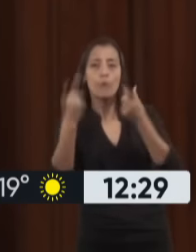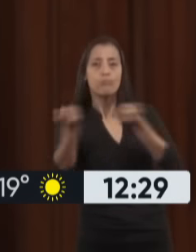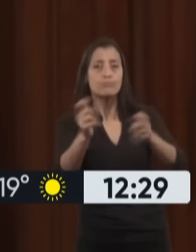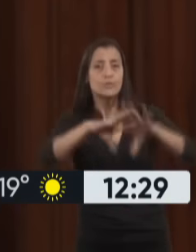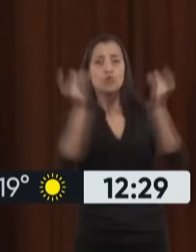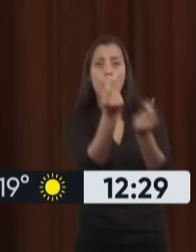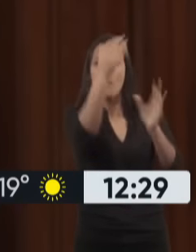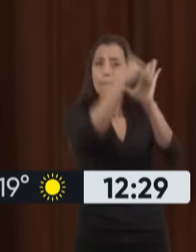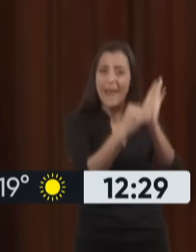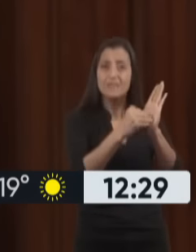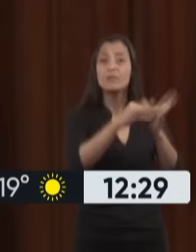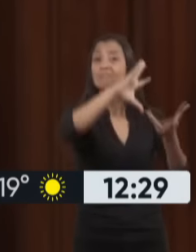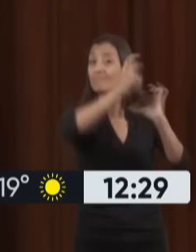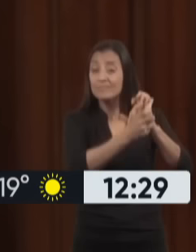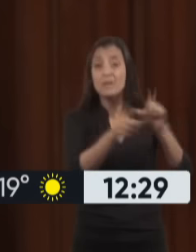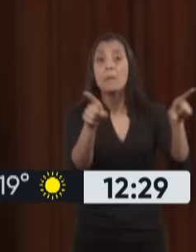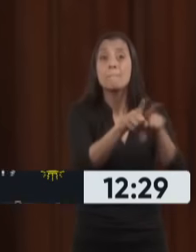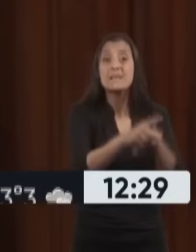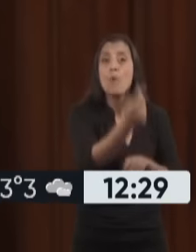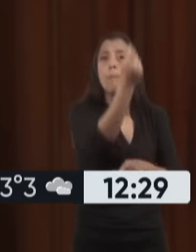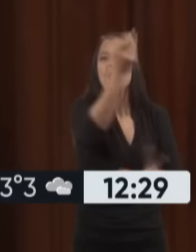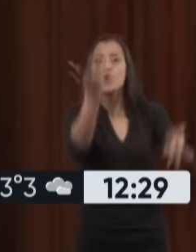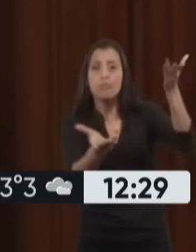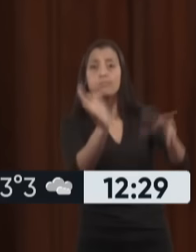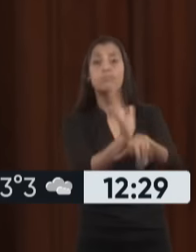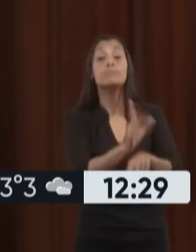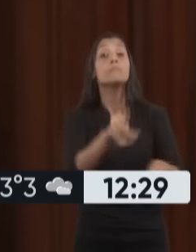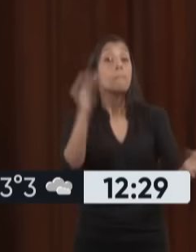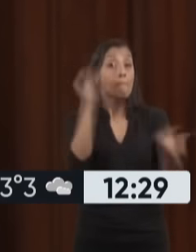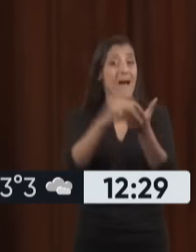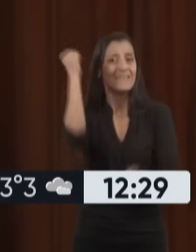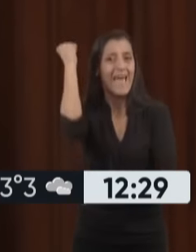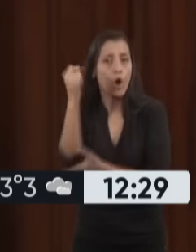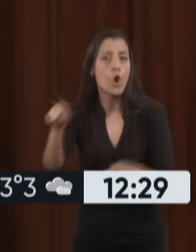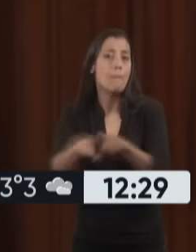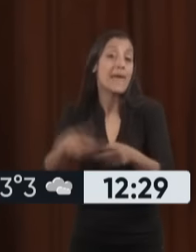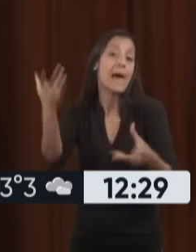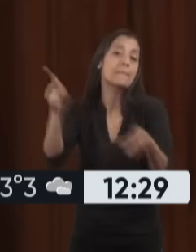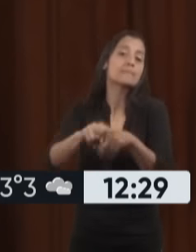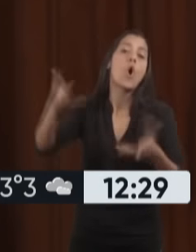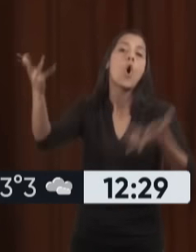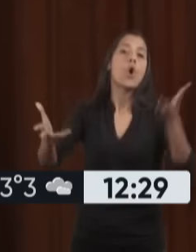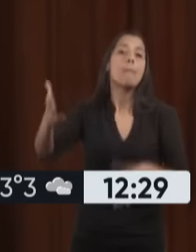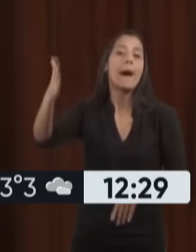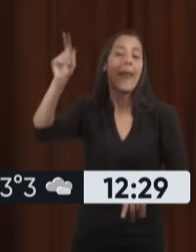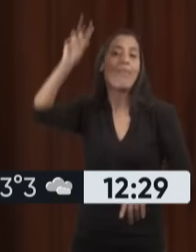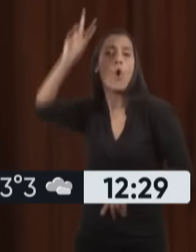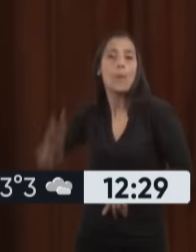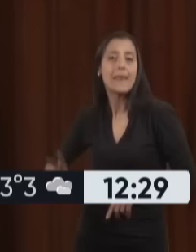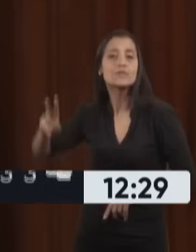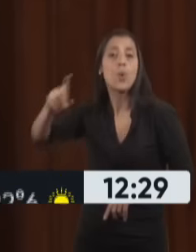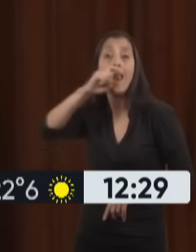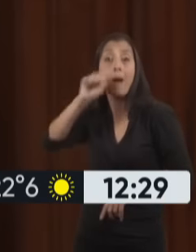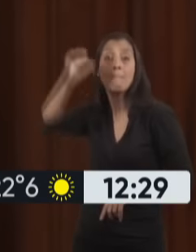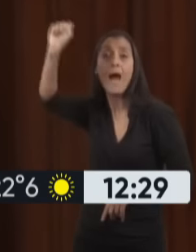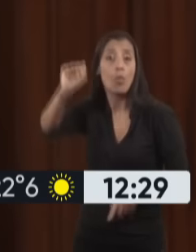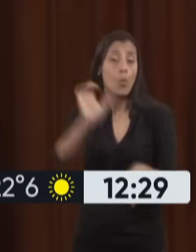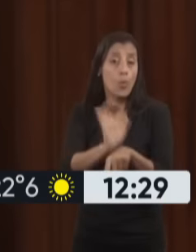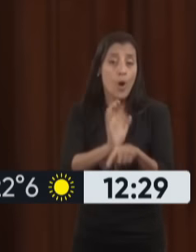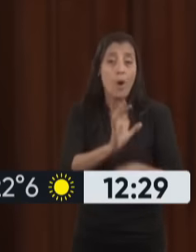y destrozar los precios relativos de la economía, y en haber sido, junto con la dictadura de Maduro, los únicos países de la región con más de 20